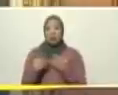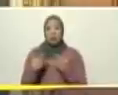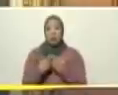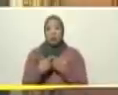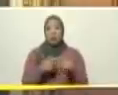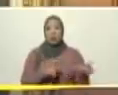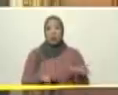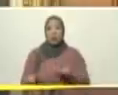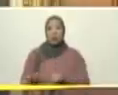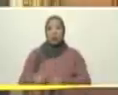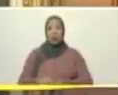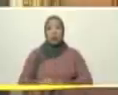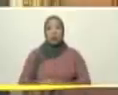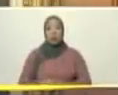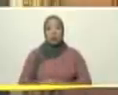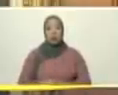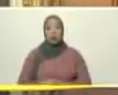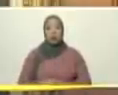aún hoy impone políticas